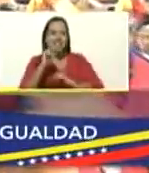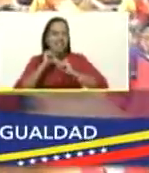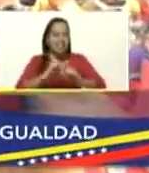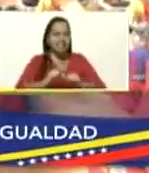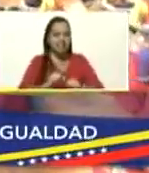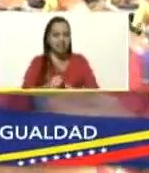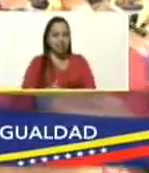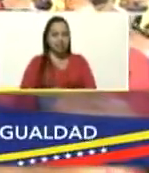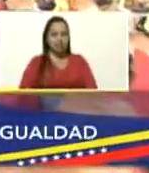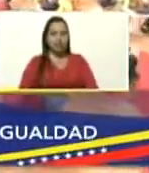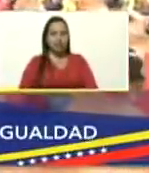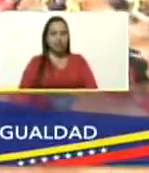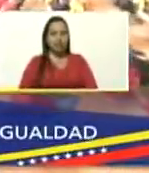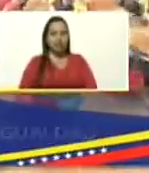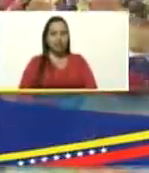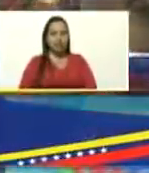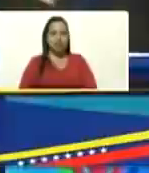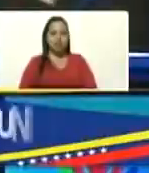Resistencia.